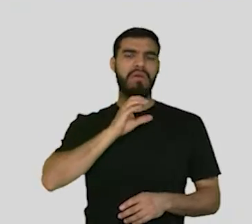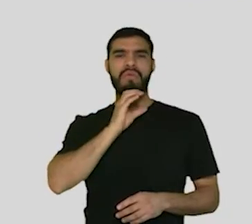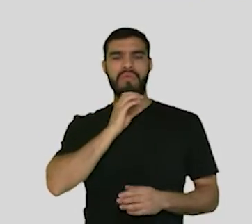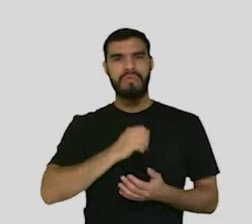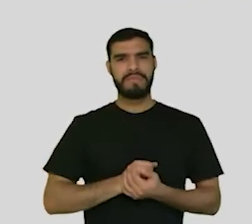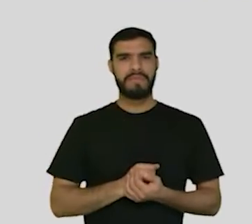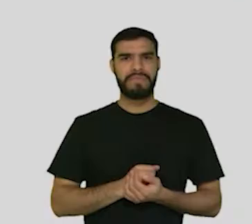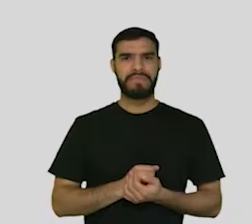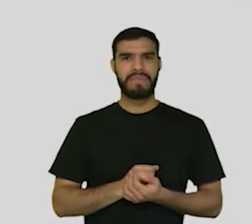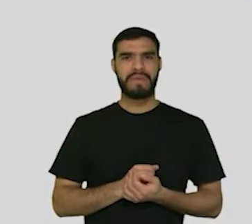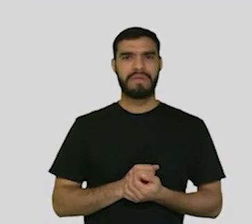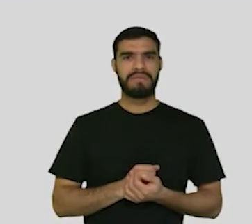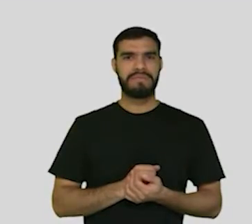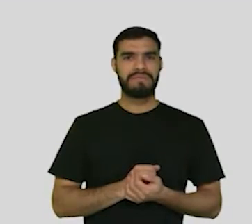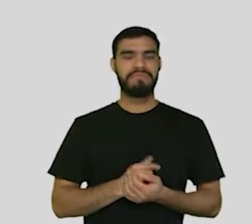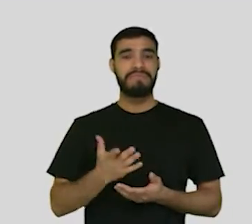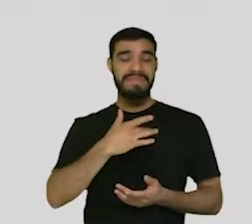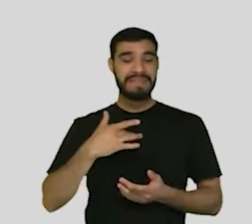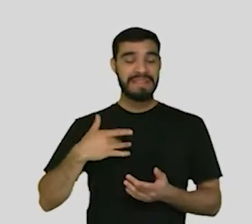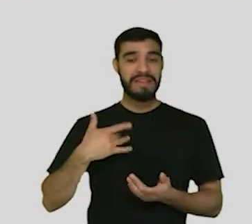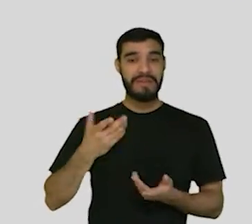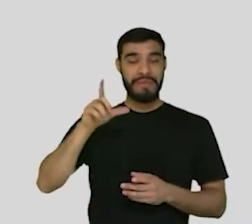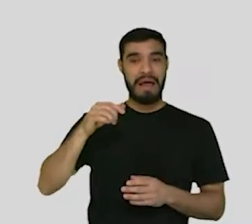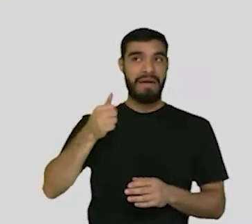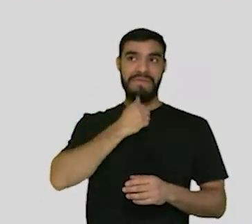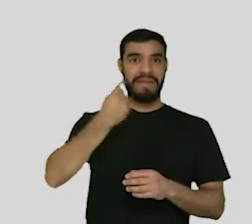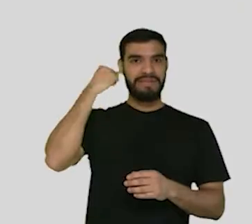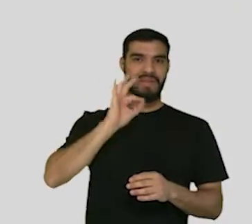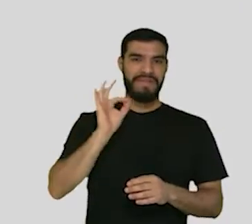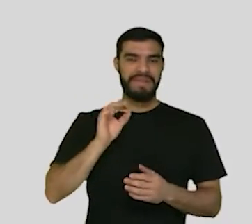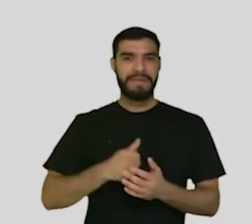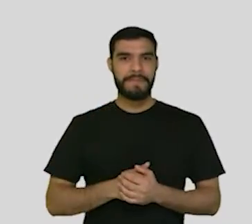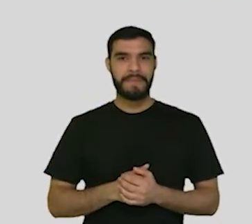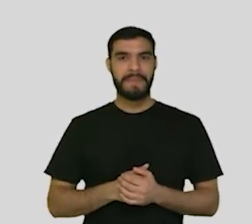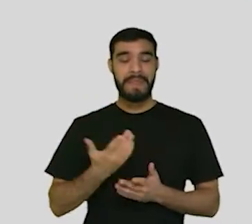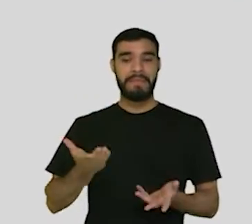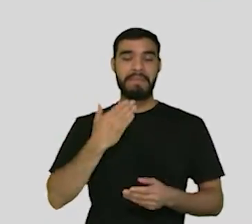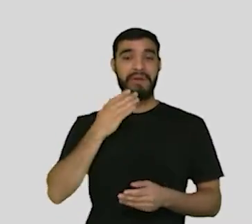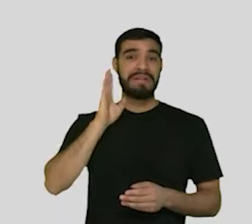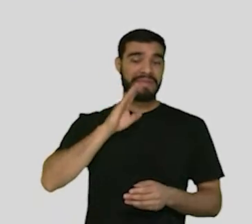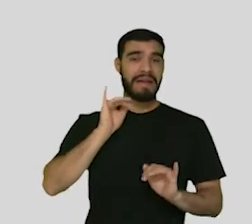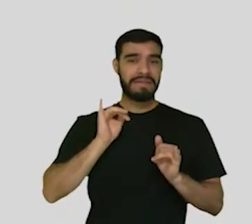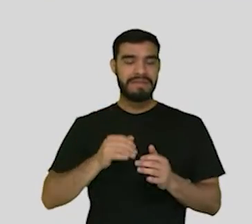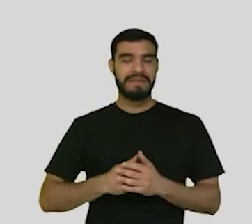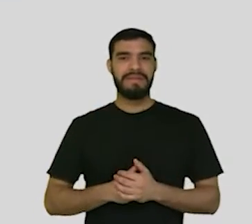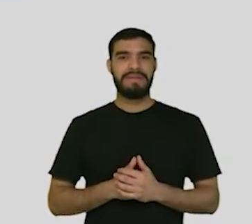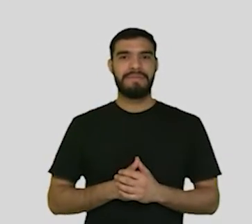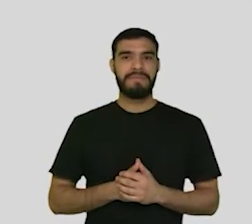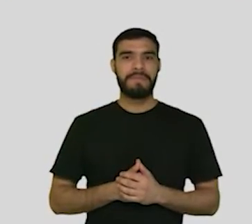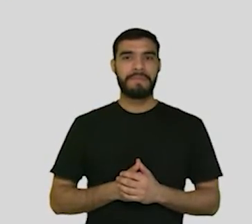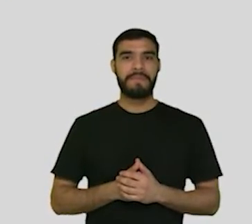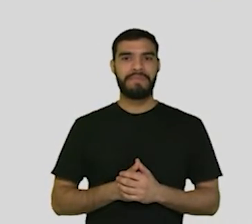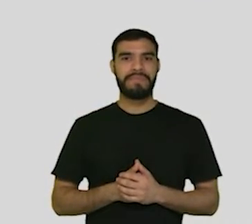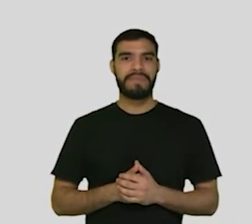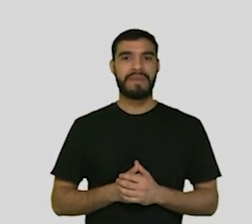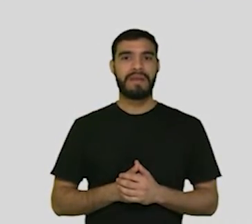1997, pe señora lesbiana. Lenguaje no guaré. Va esa pa situación paraguay, pe. Añate,